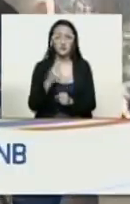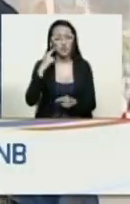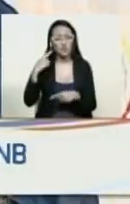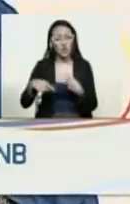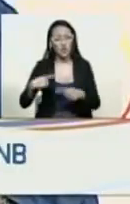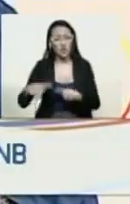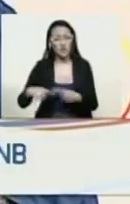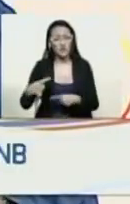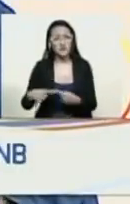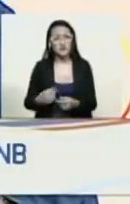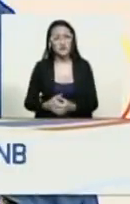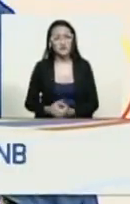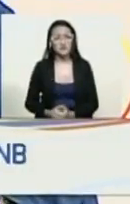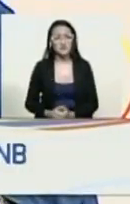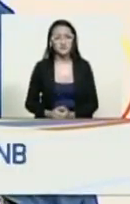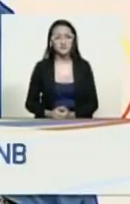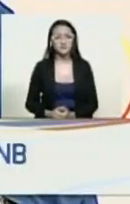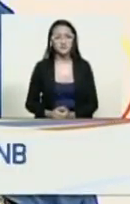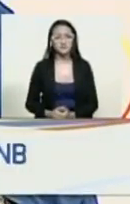diaria, Pérez Ampueda,